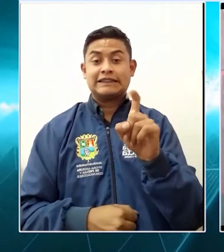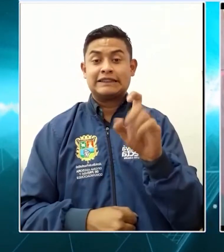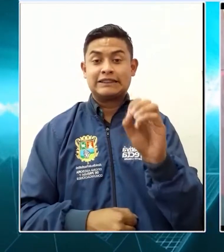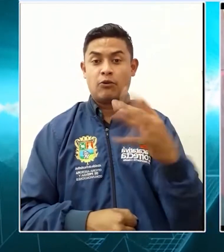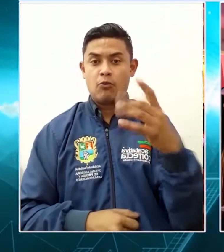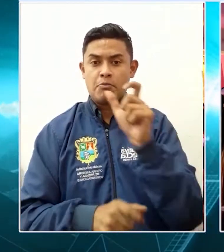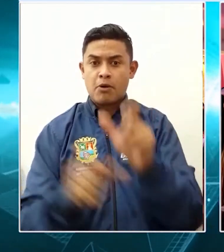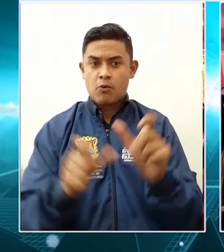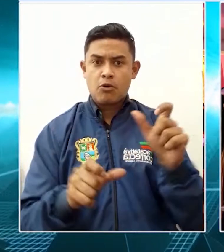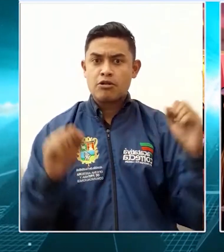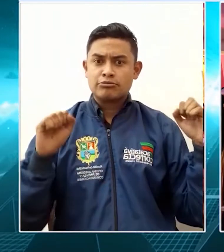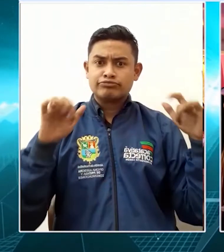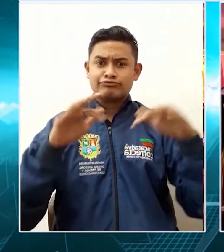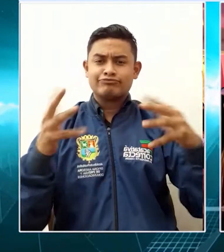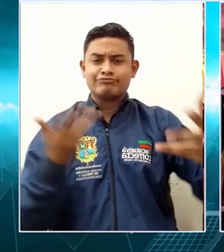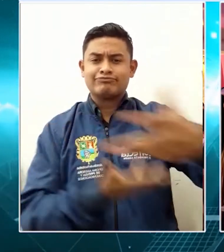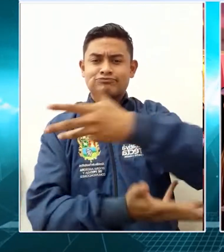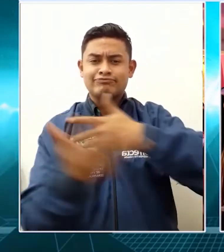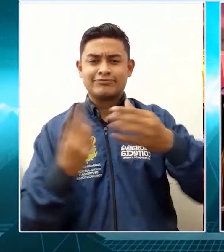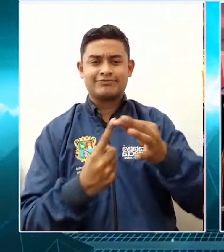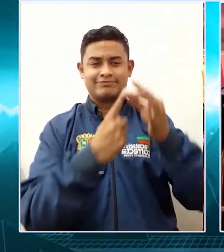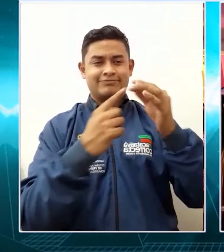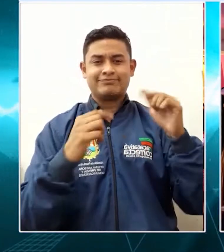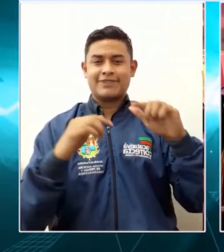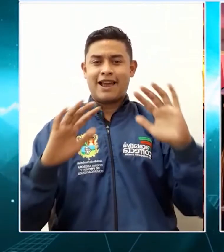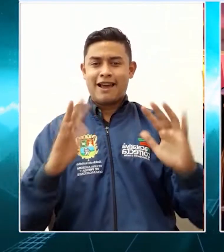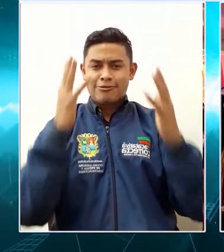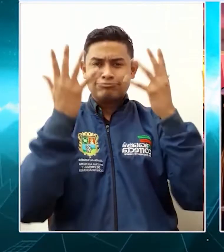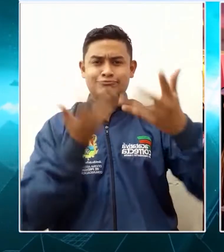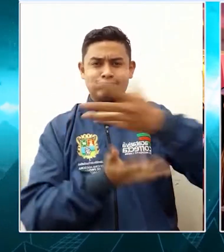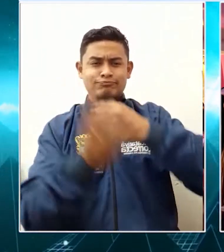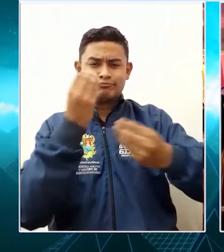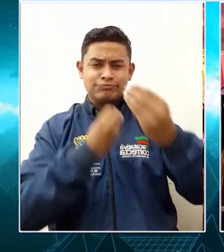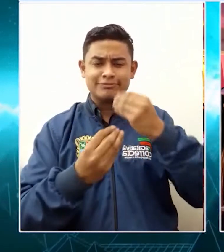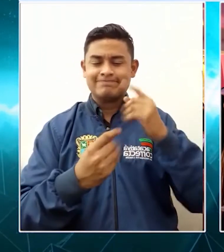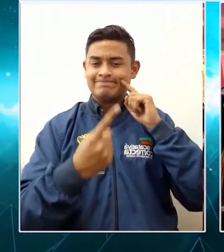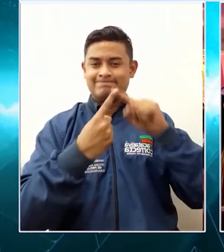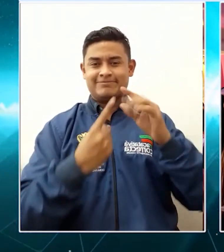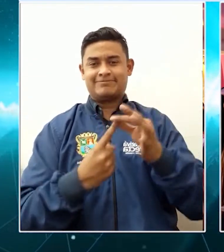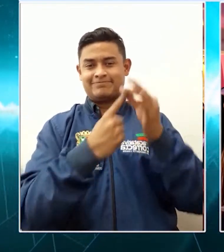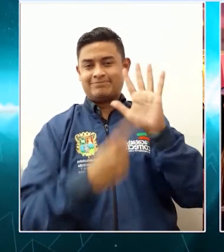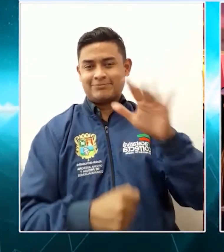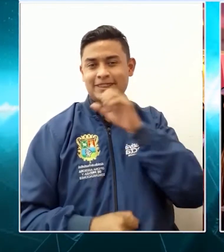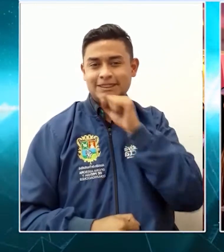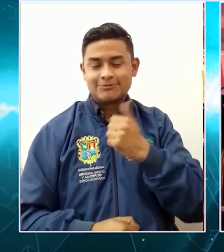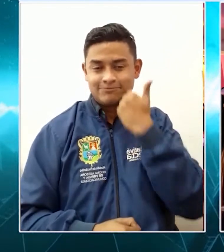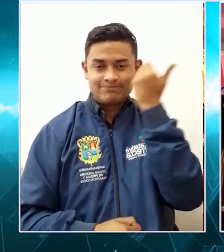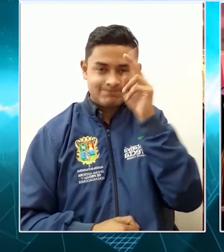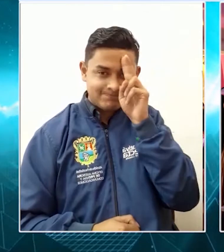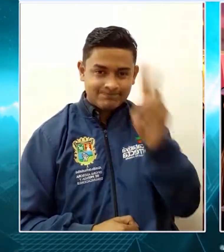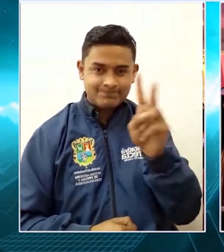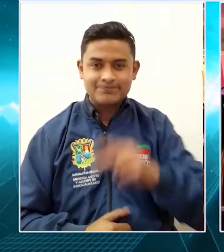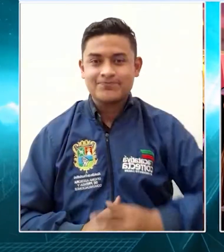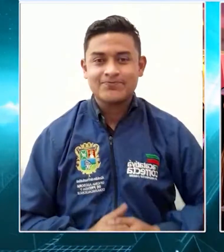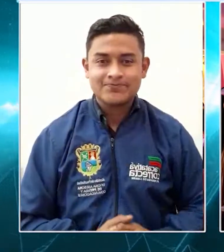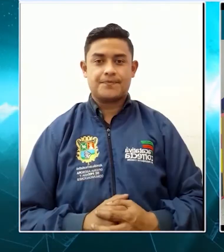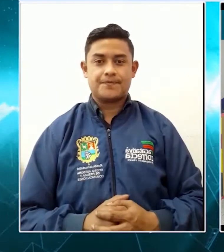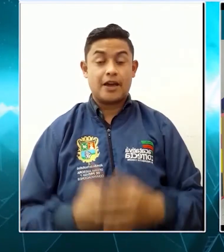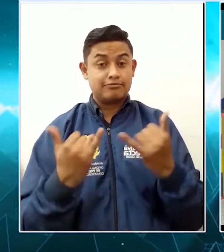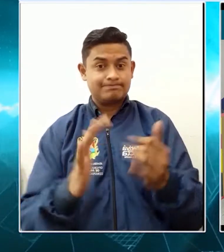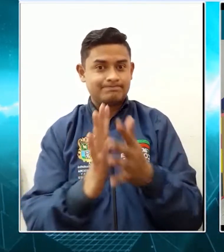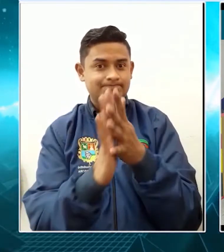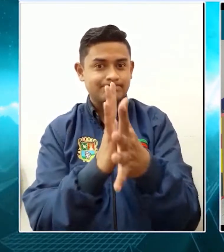este reconocimiento una noche de mariachi cena y esparcimiento donde buscamos un espacio de reconocimiento a su gran labor